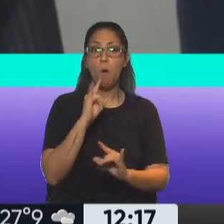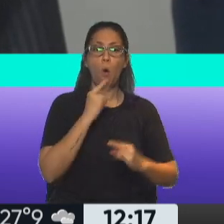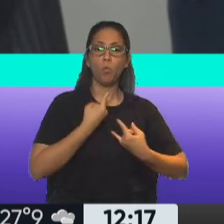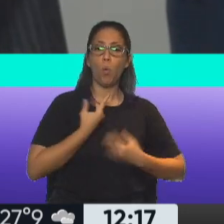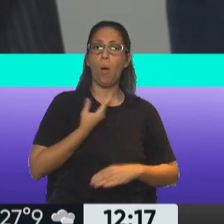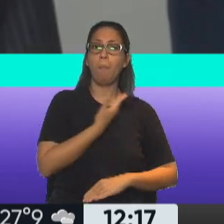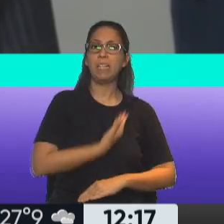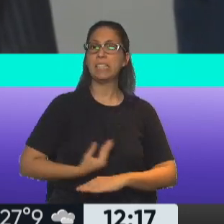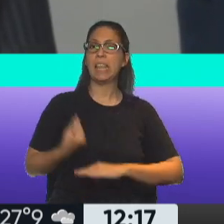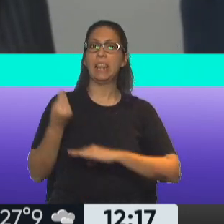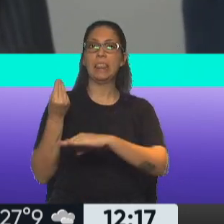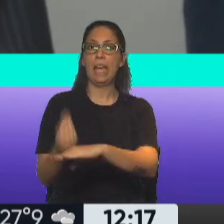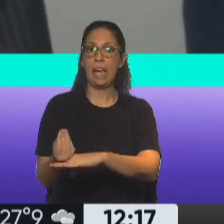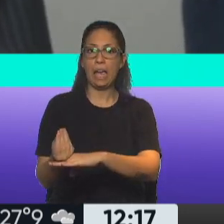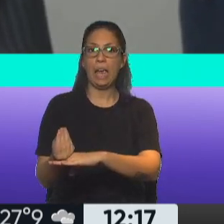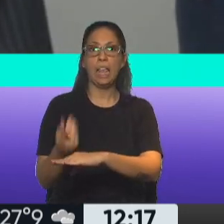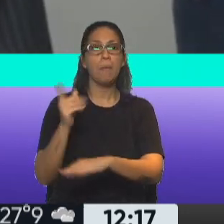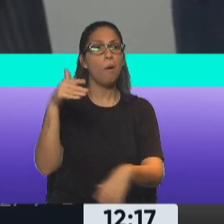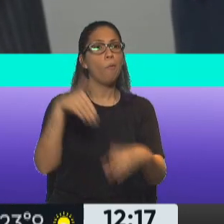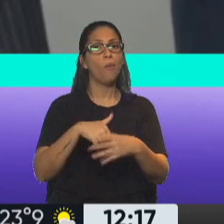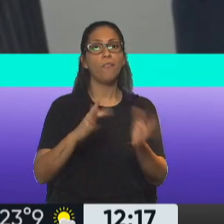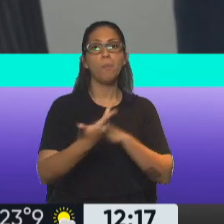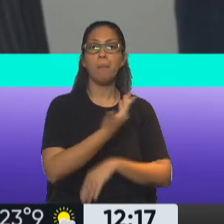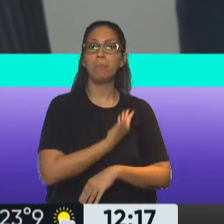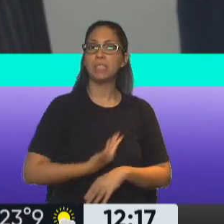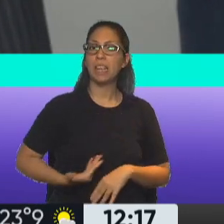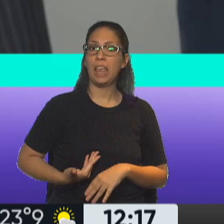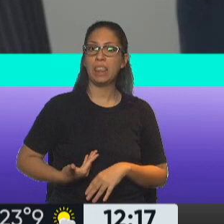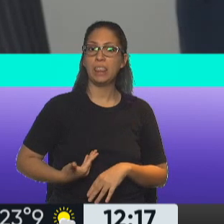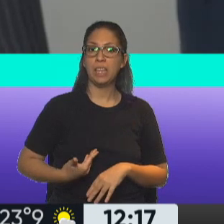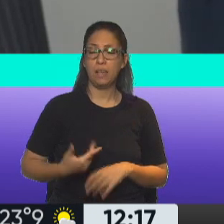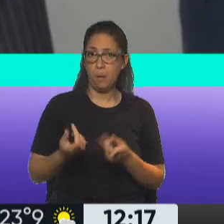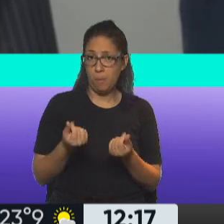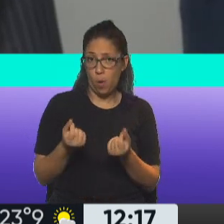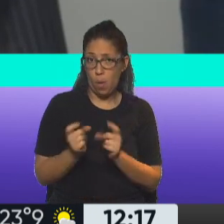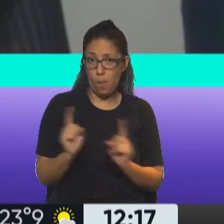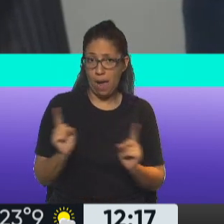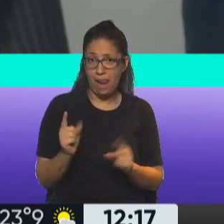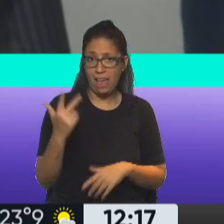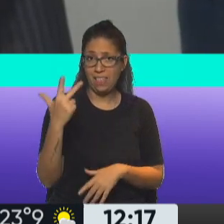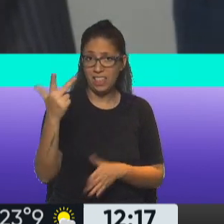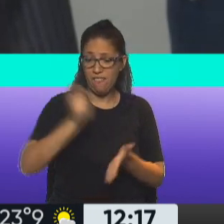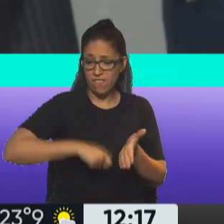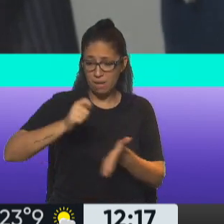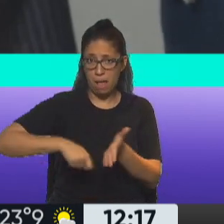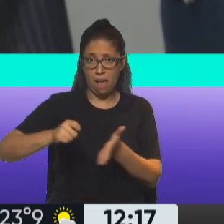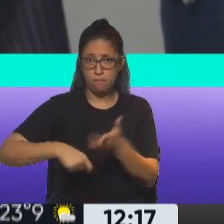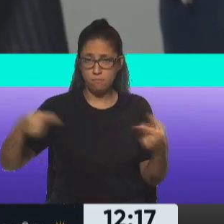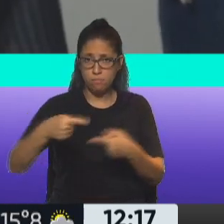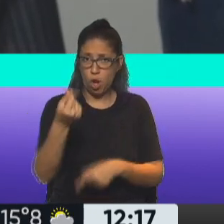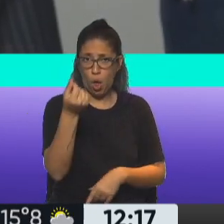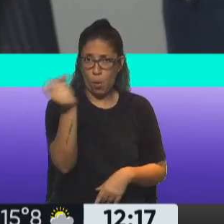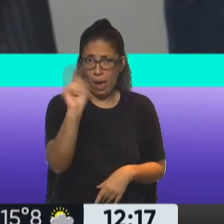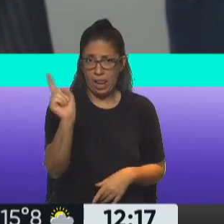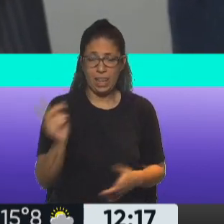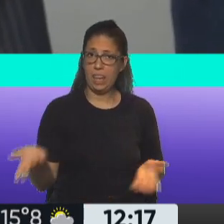autovotó como presidente, vota como presidente, que no es válido, por supuesto, tiene 3 firmas que no son válidas,